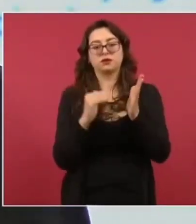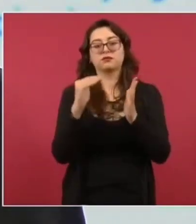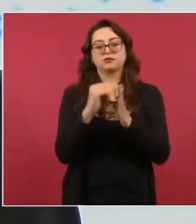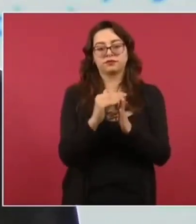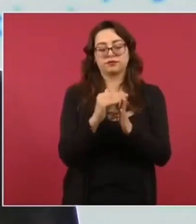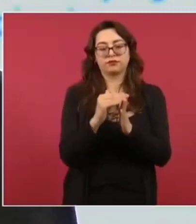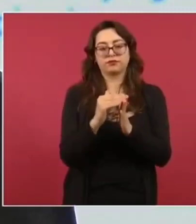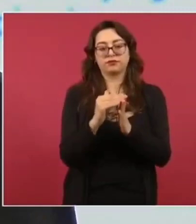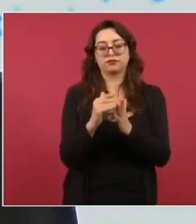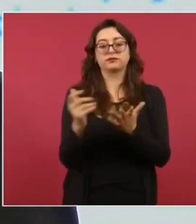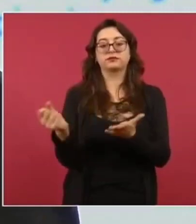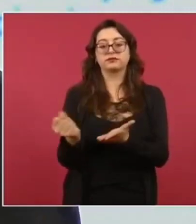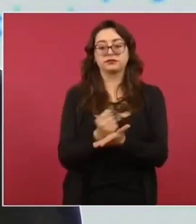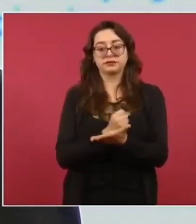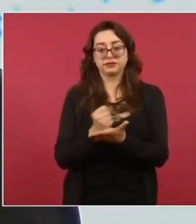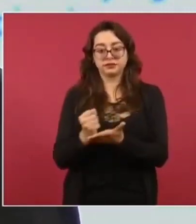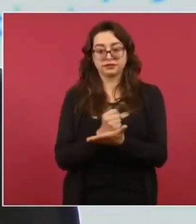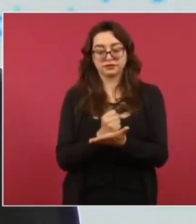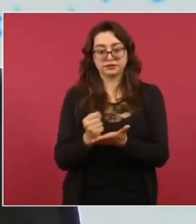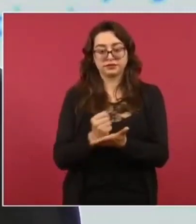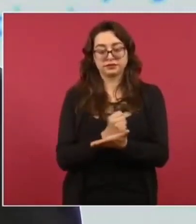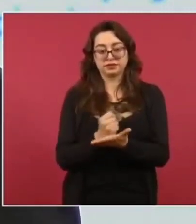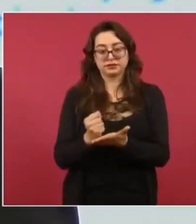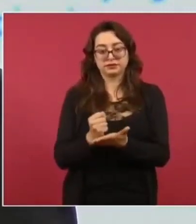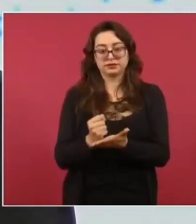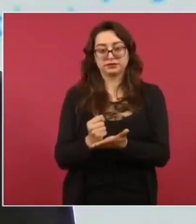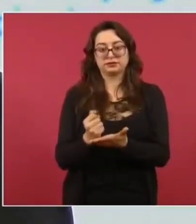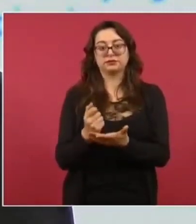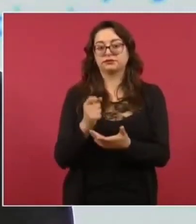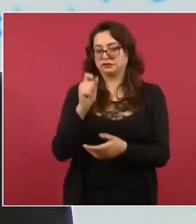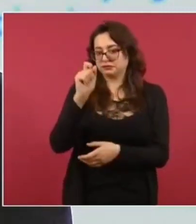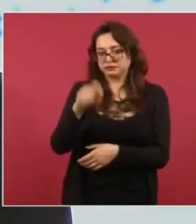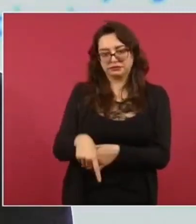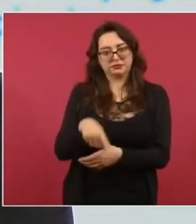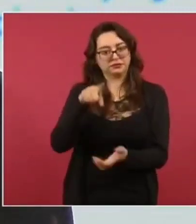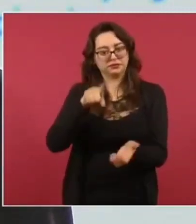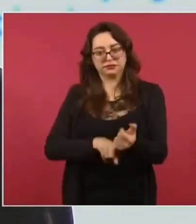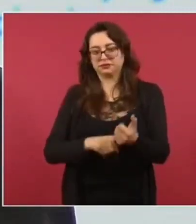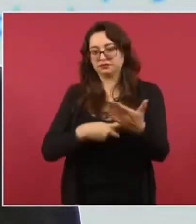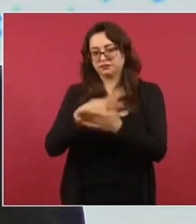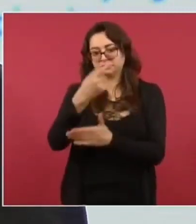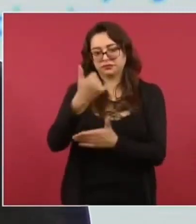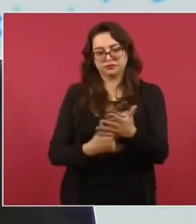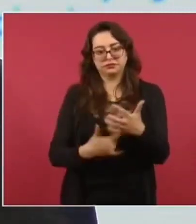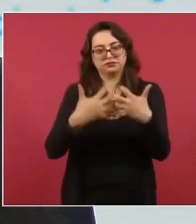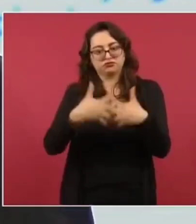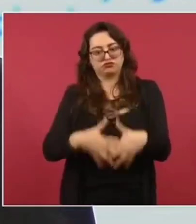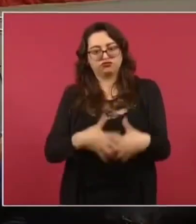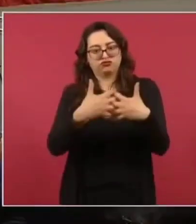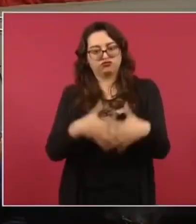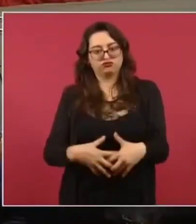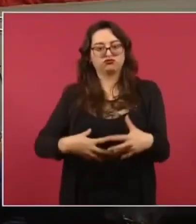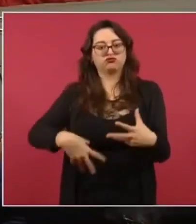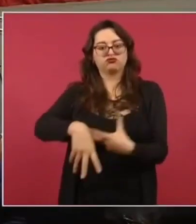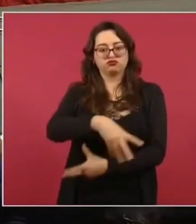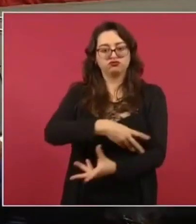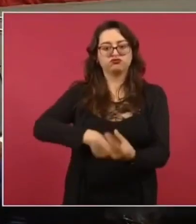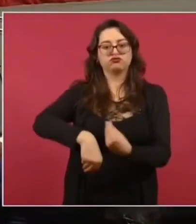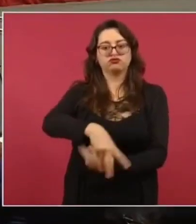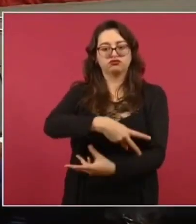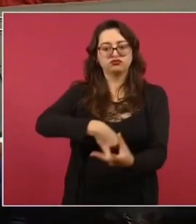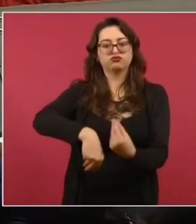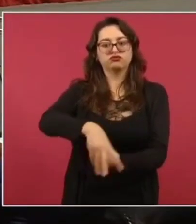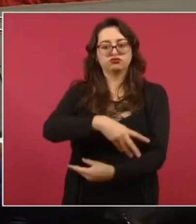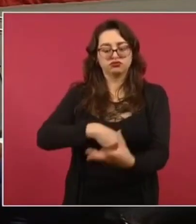el financiamiento soportado por los flujos mismos del proyecto, pero ya es vía